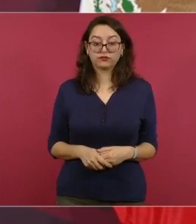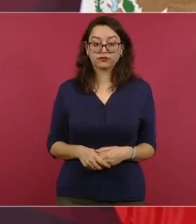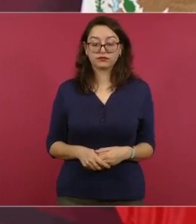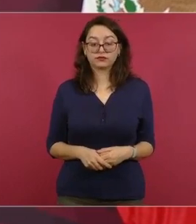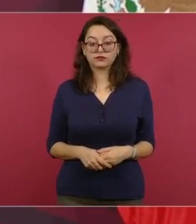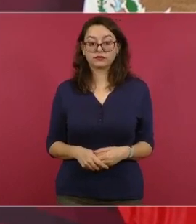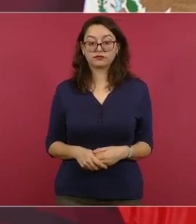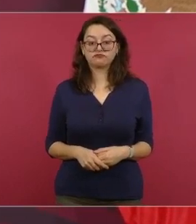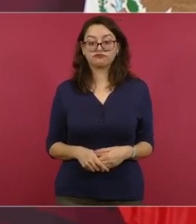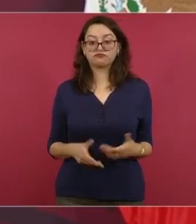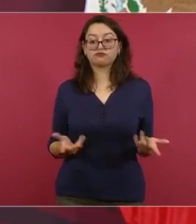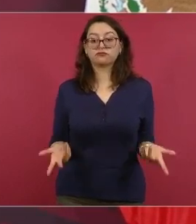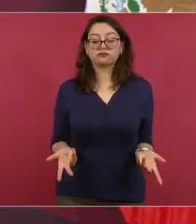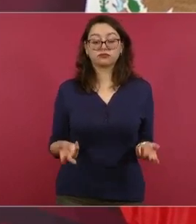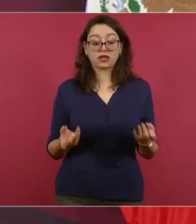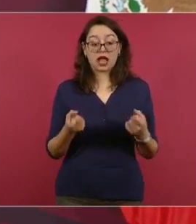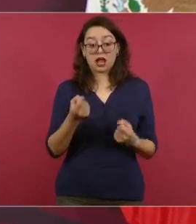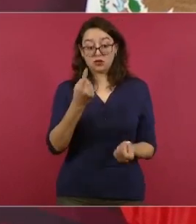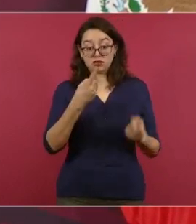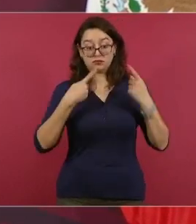testigos protegidos y